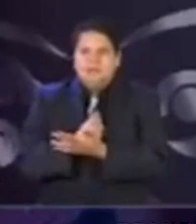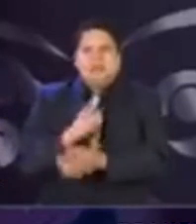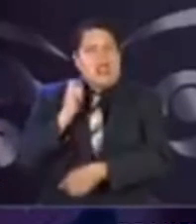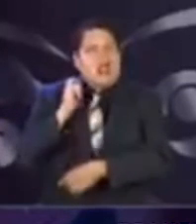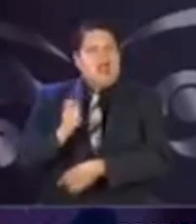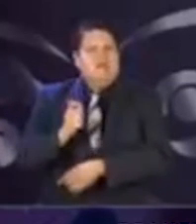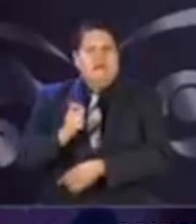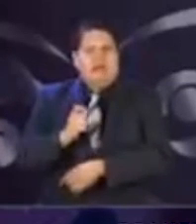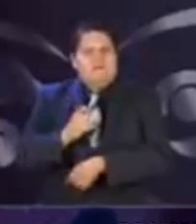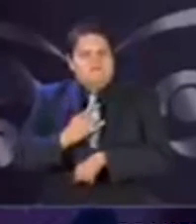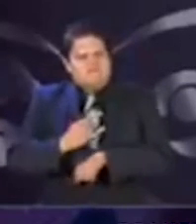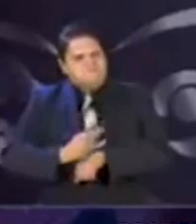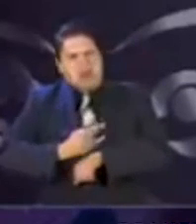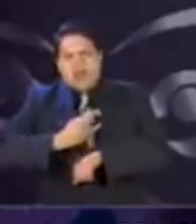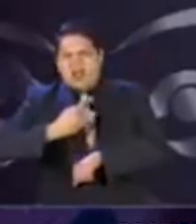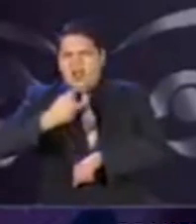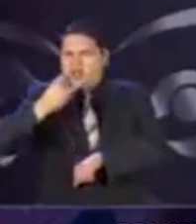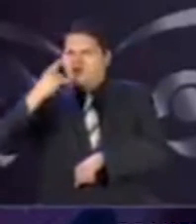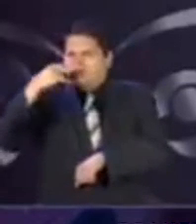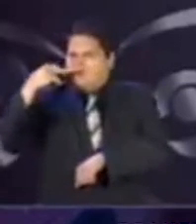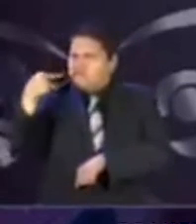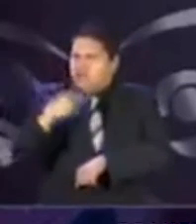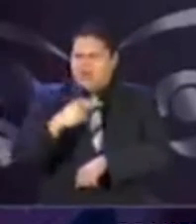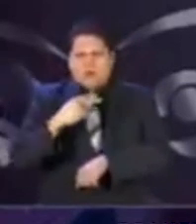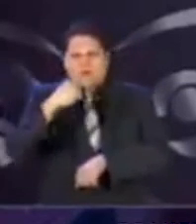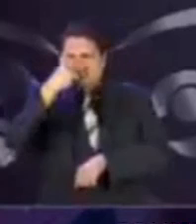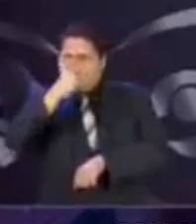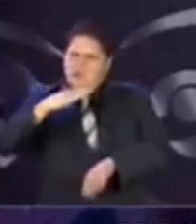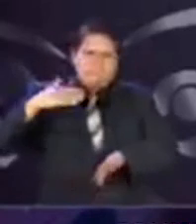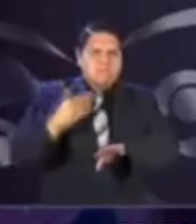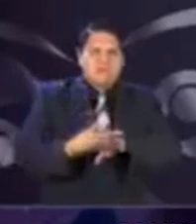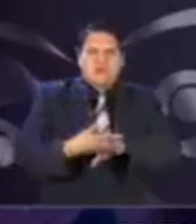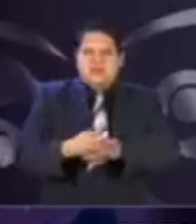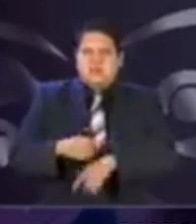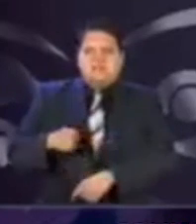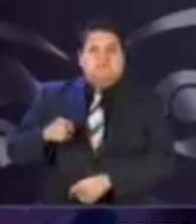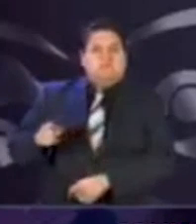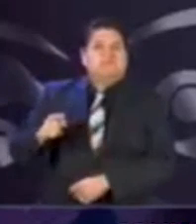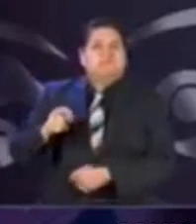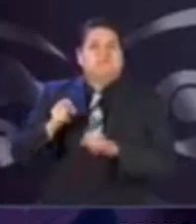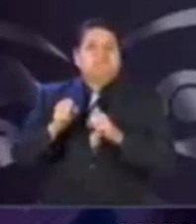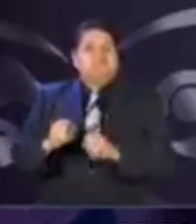que sentarían el peor precedente de que en la 4T a